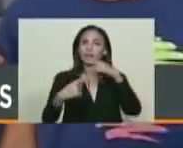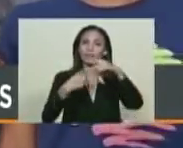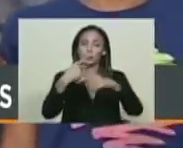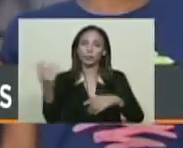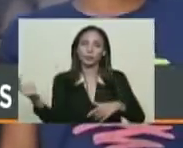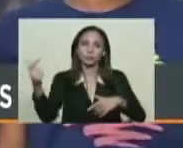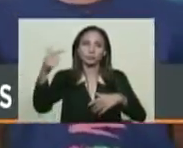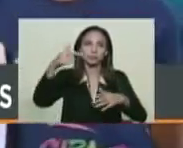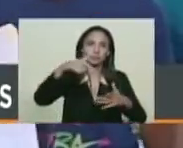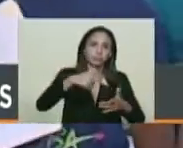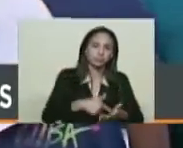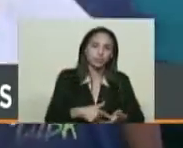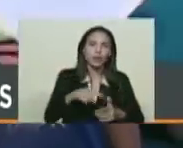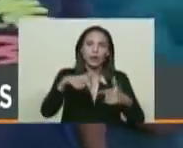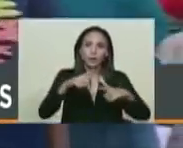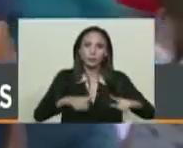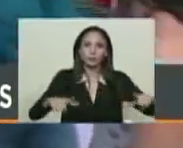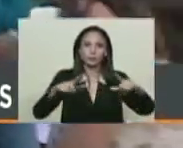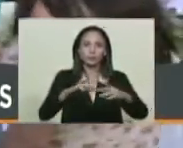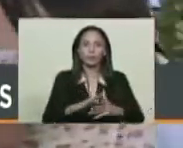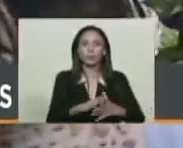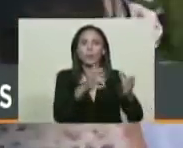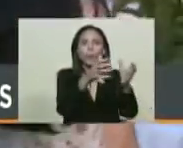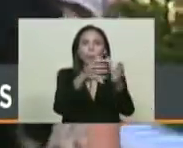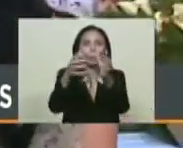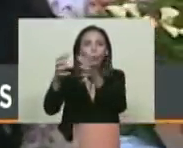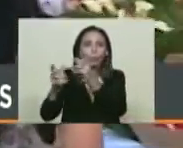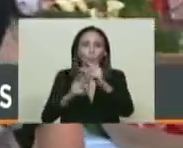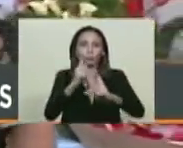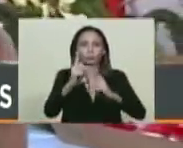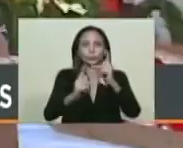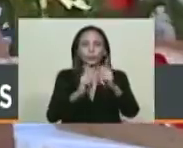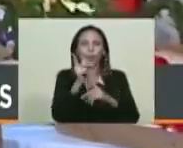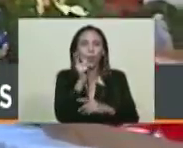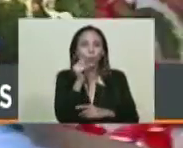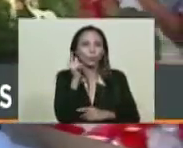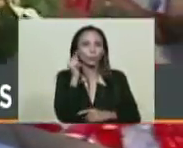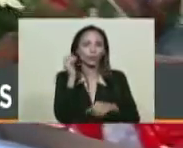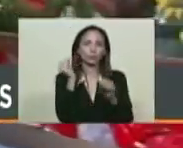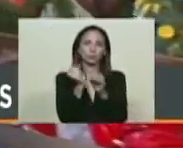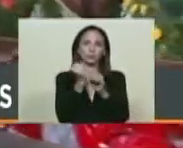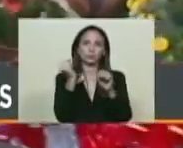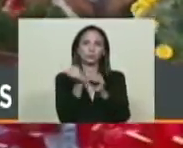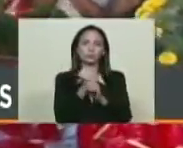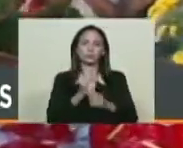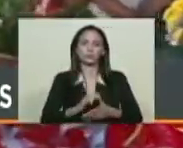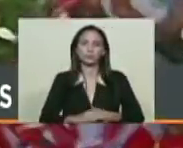hemos estado reunidos, aquí hay parte, presidente, de los productores, de las productoras, de